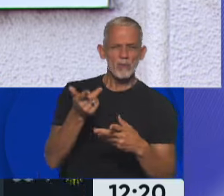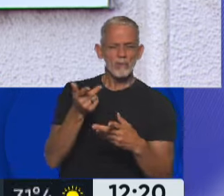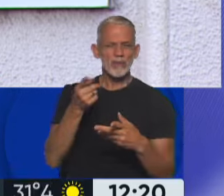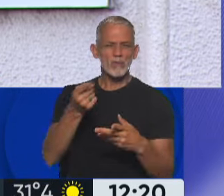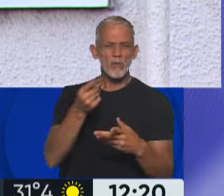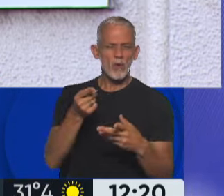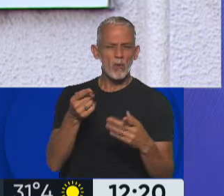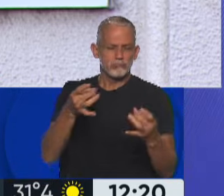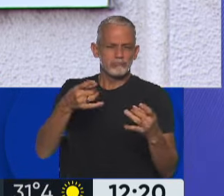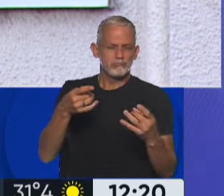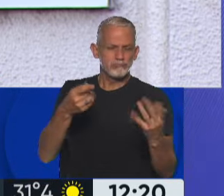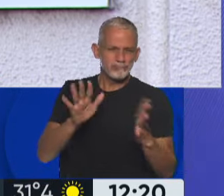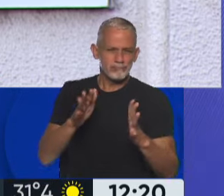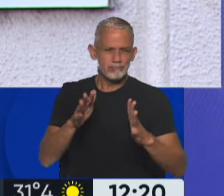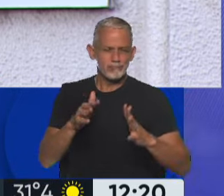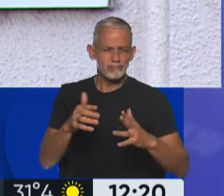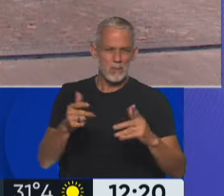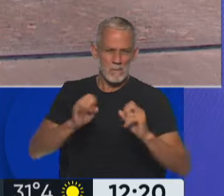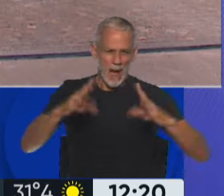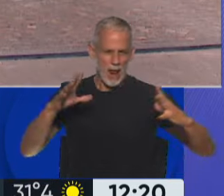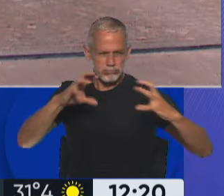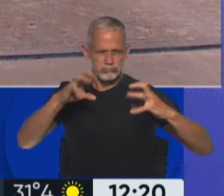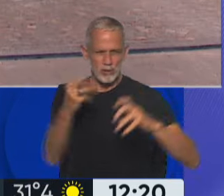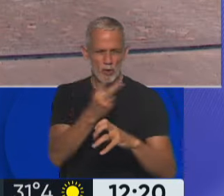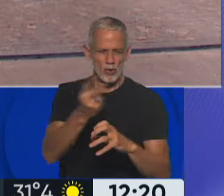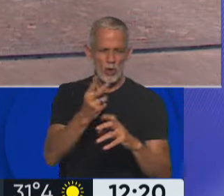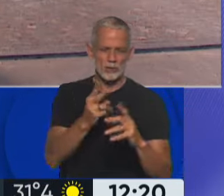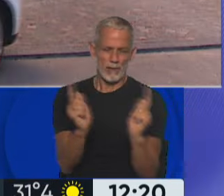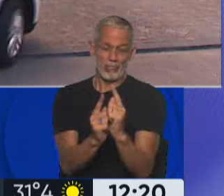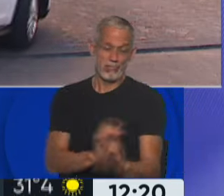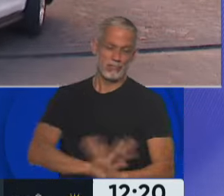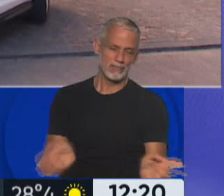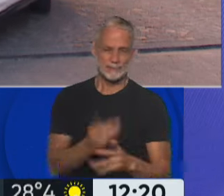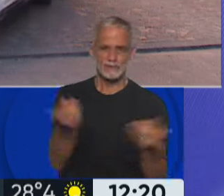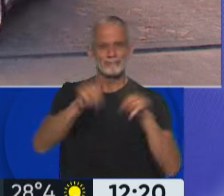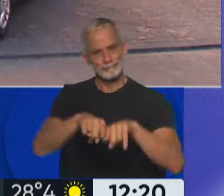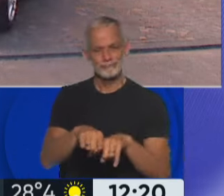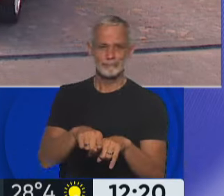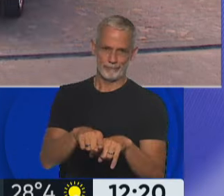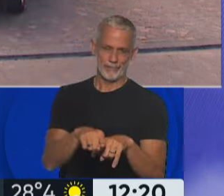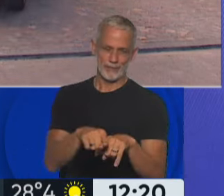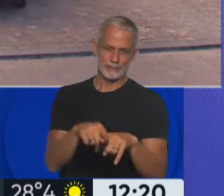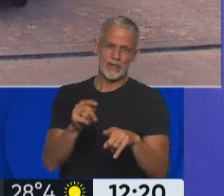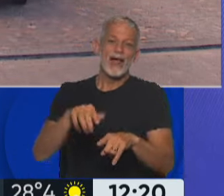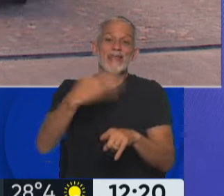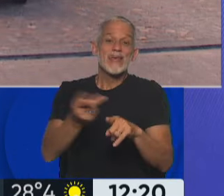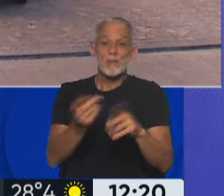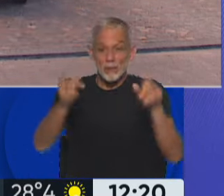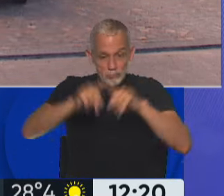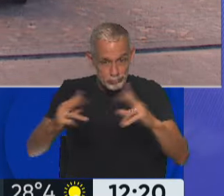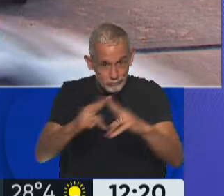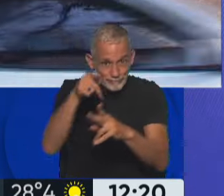este repito alguna mala onda entre ellos dos minutos duró como dura todo en este afer automáticamente después Se volvieron a